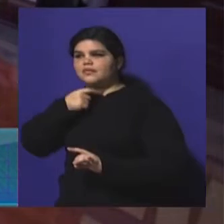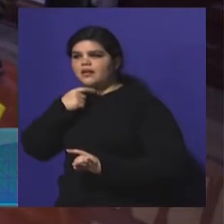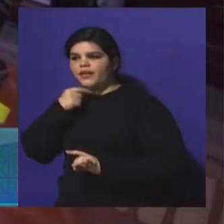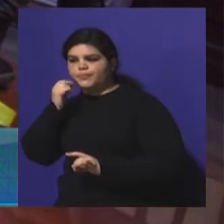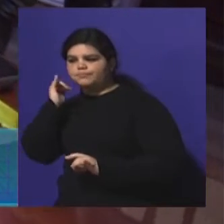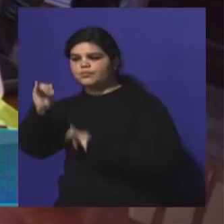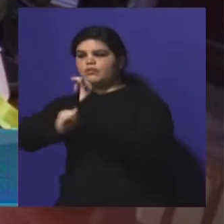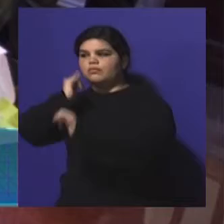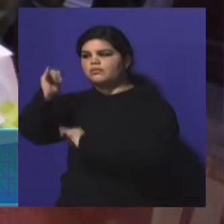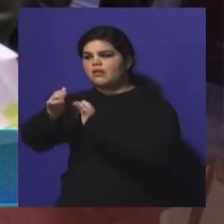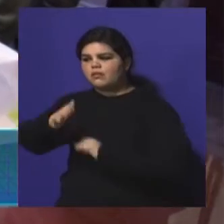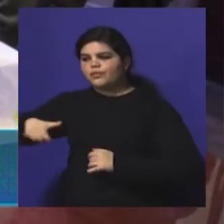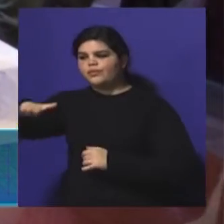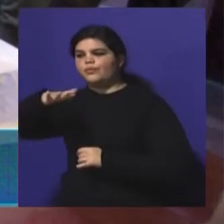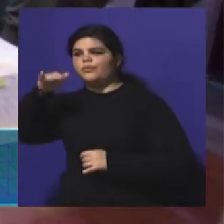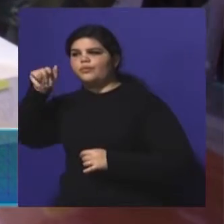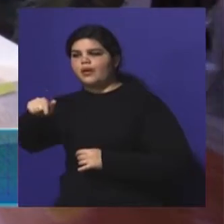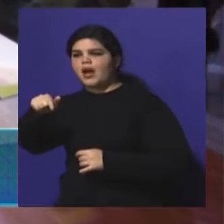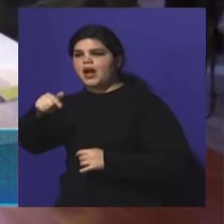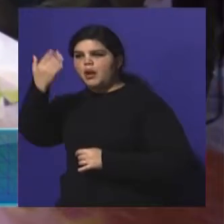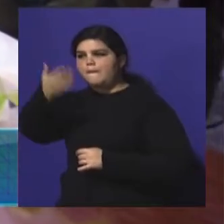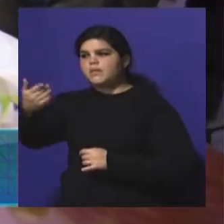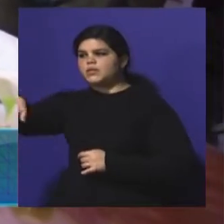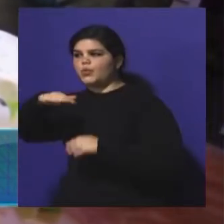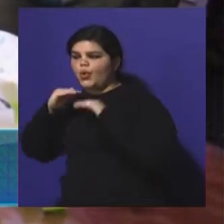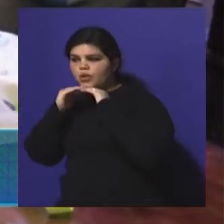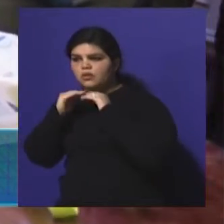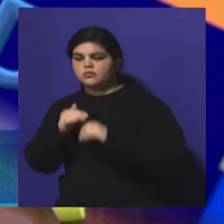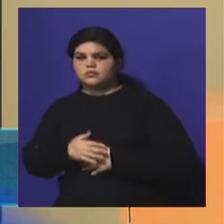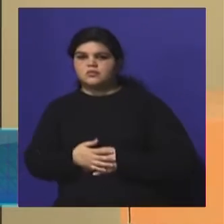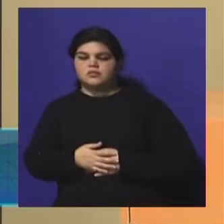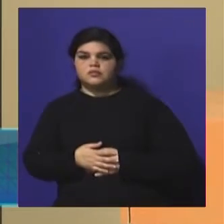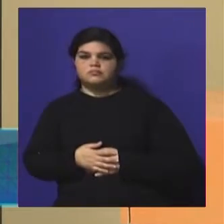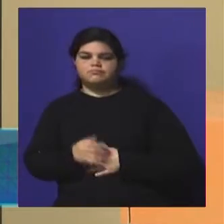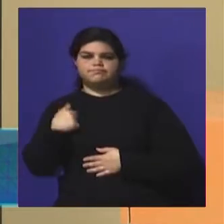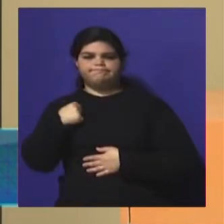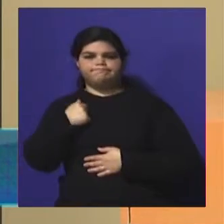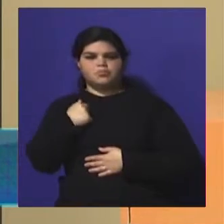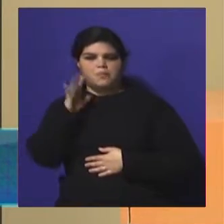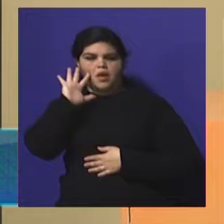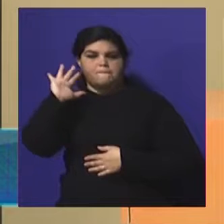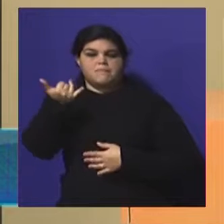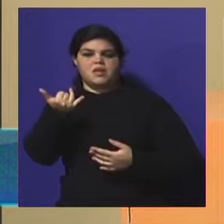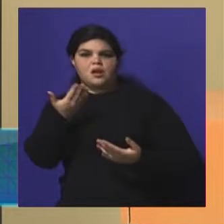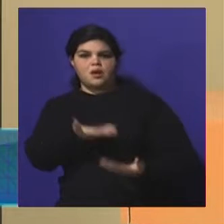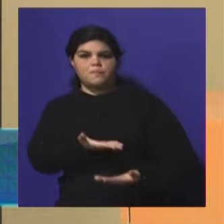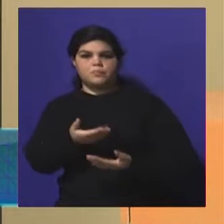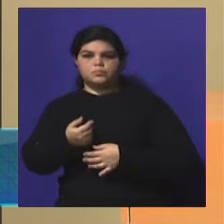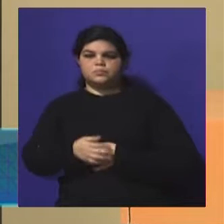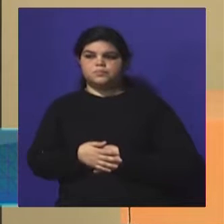clima con la gente, Noé? Bueno, lo que me llamó mucho la atención, Jorge, fue